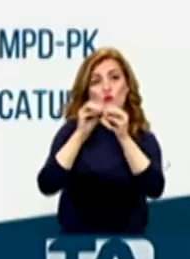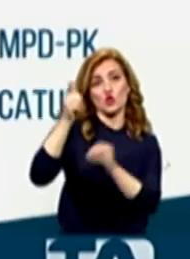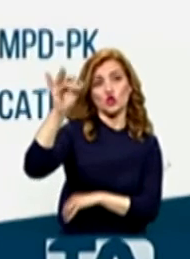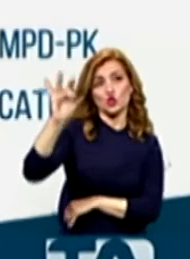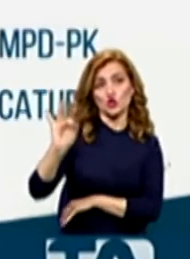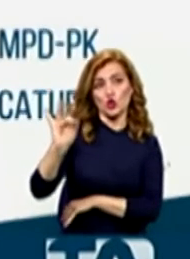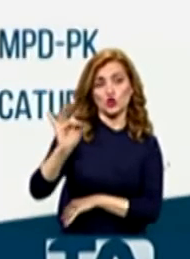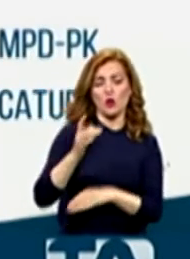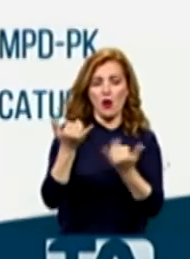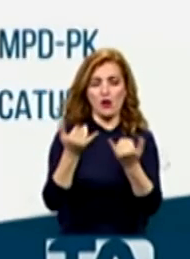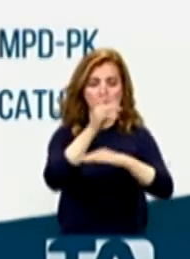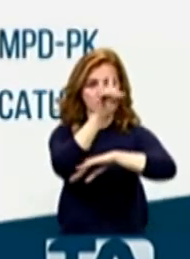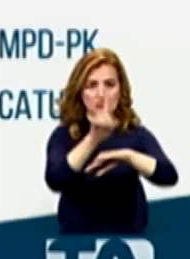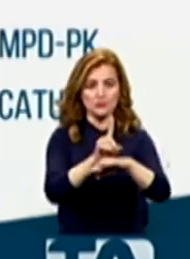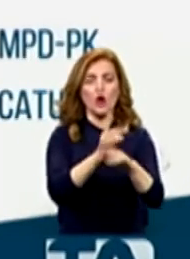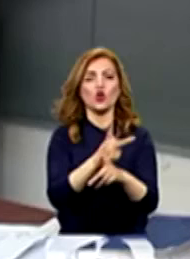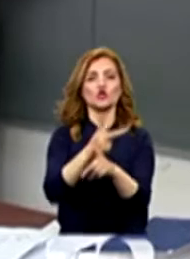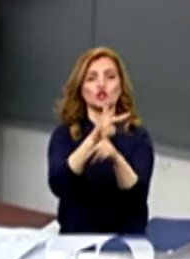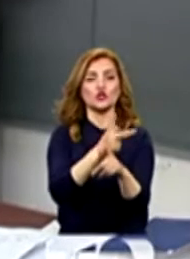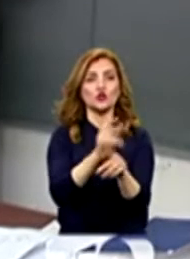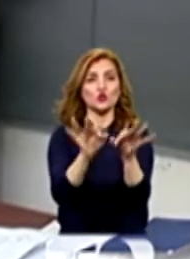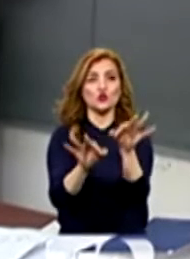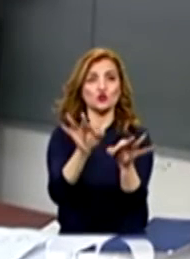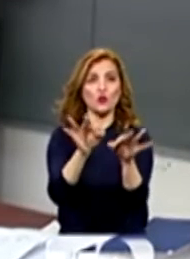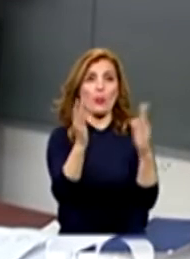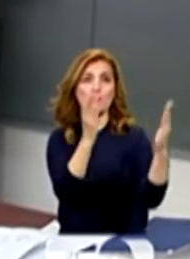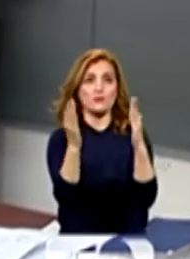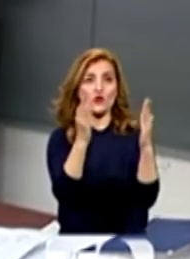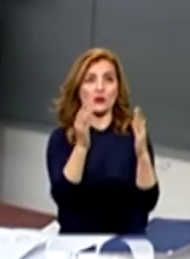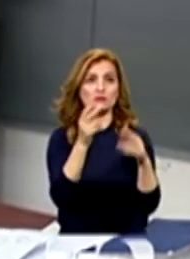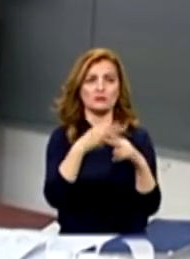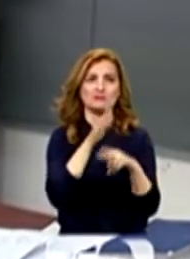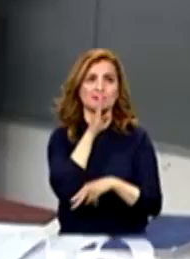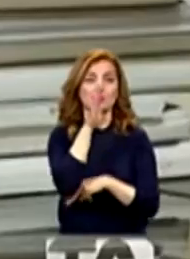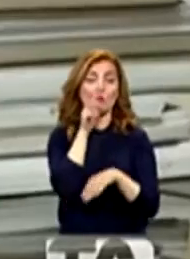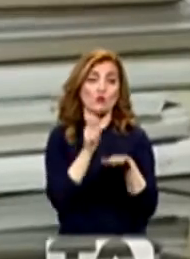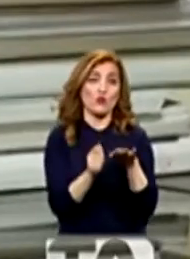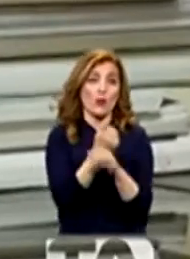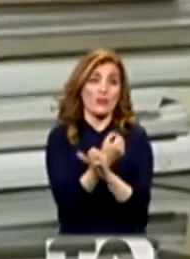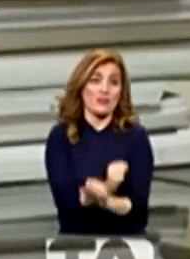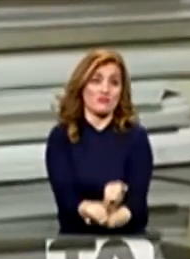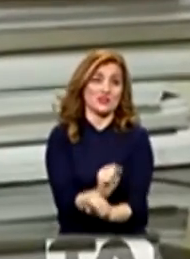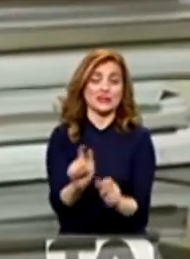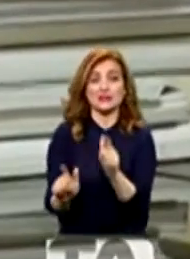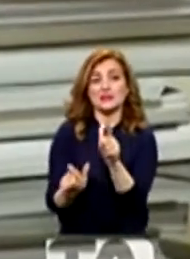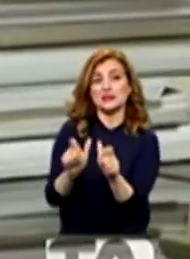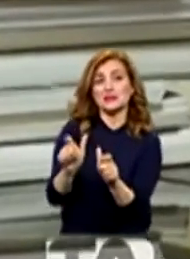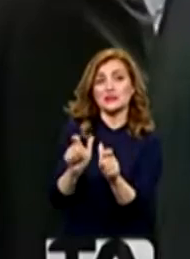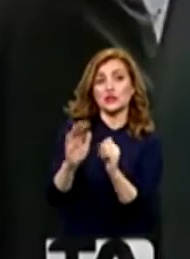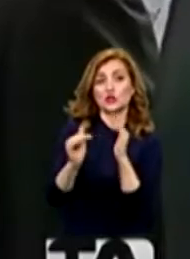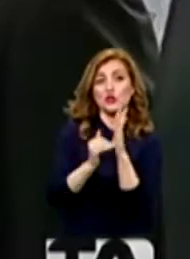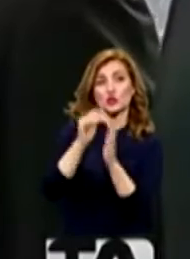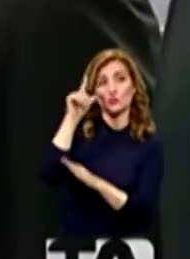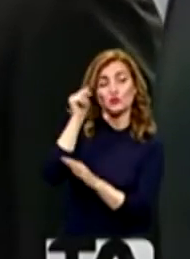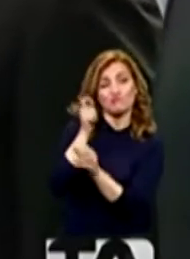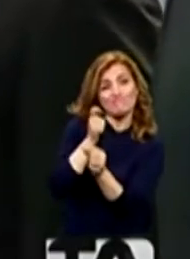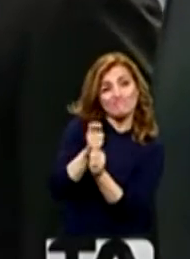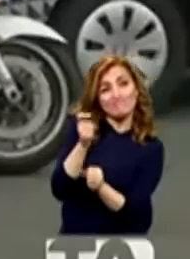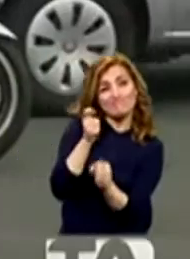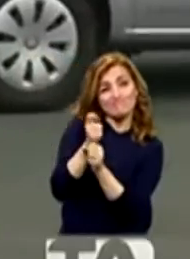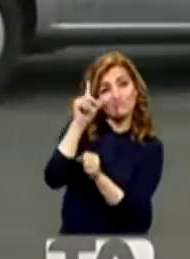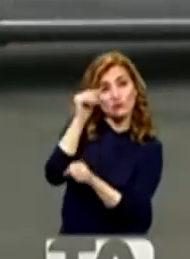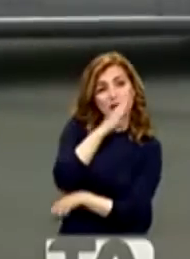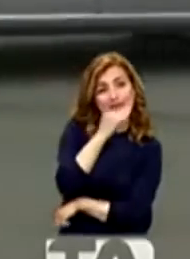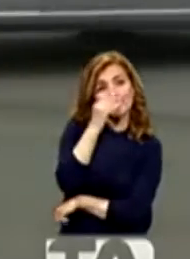del Consejo de la Judicatura Transitorio. Su nombre apareció con frecuencia como abogado defensor de personajes de oposición y perseguidos por el gobierno